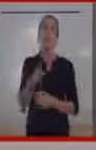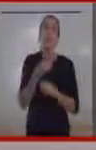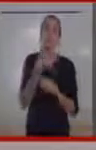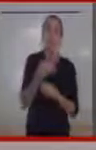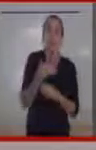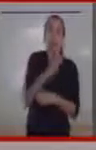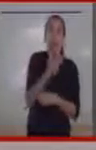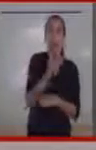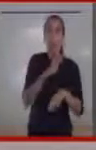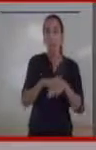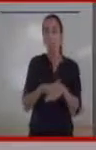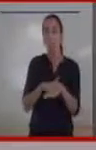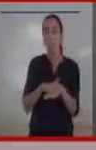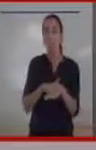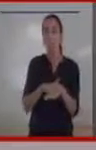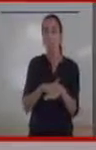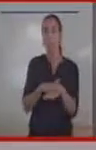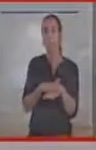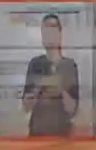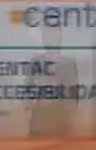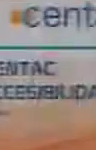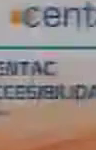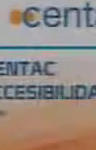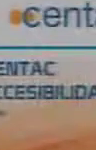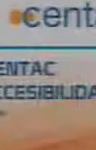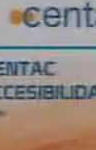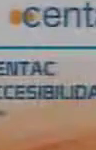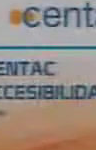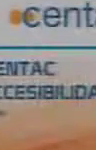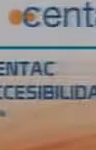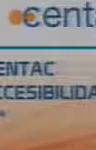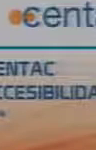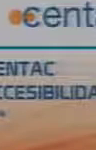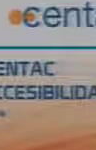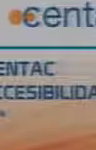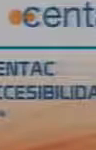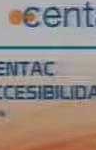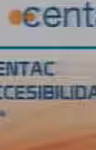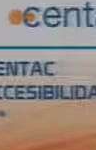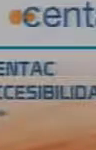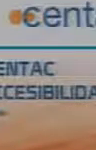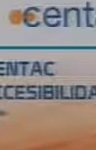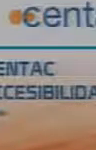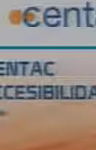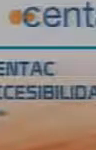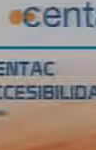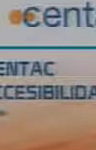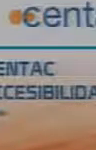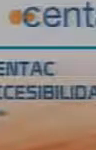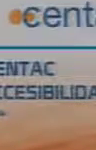información existen para poder realizar un modelo de negocio plausible para este sector? ¿Cómo es posible